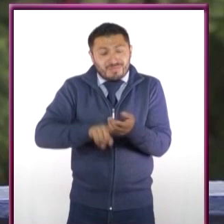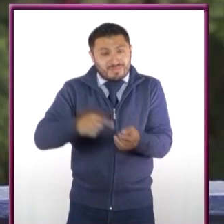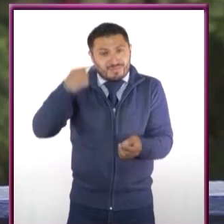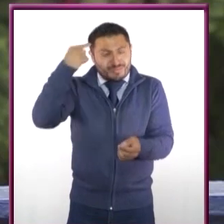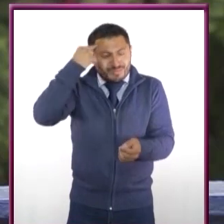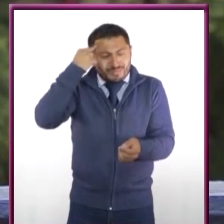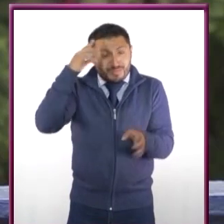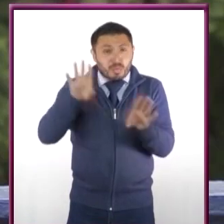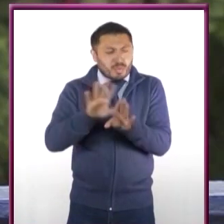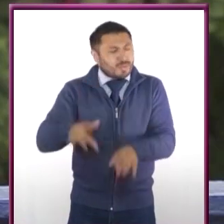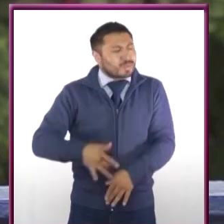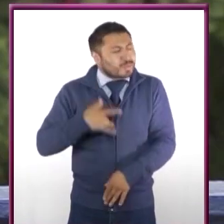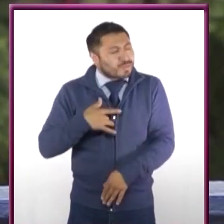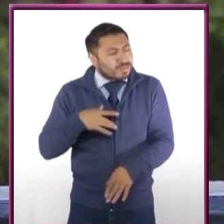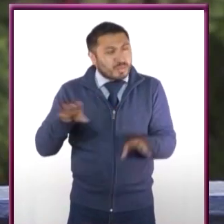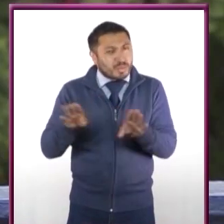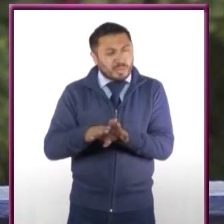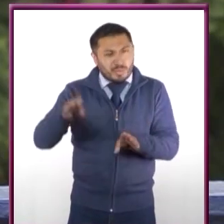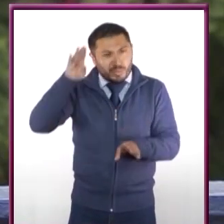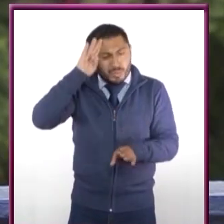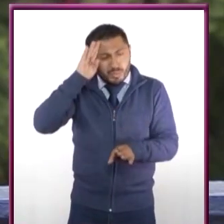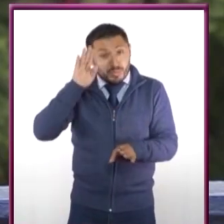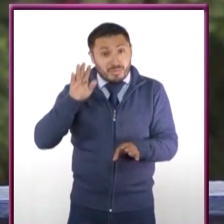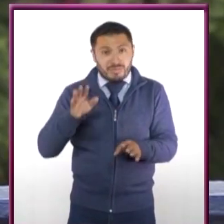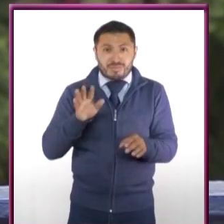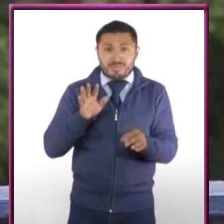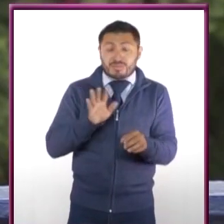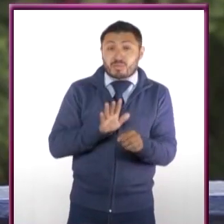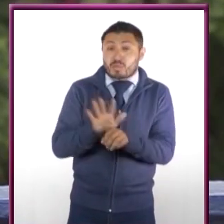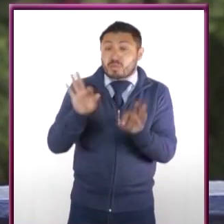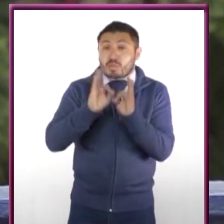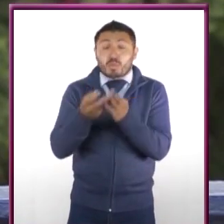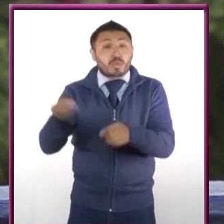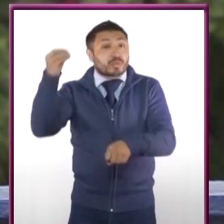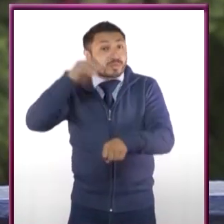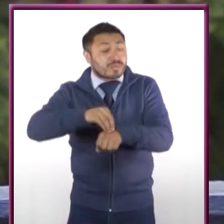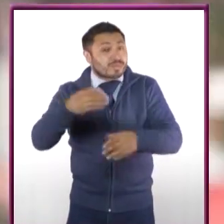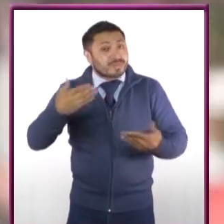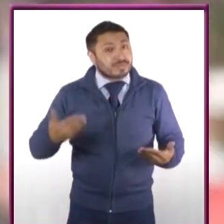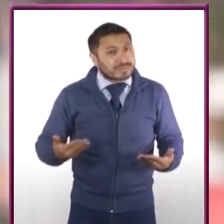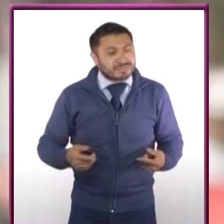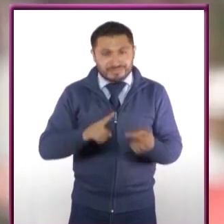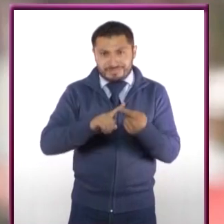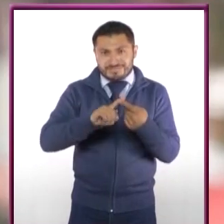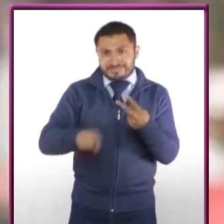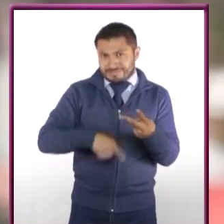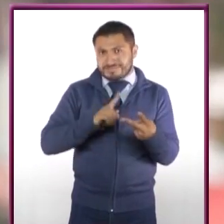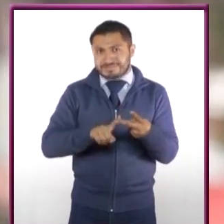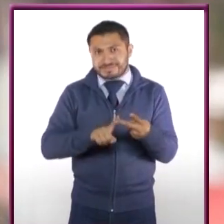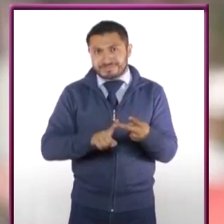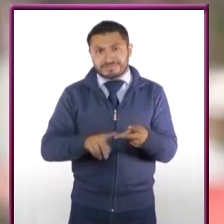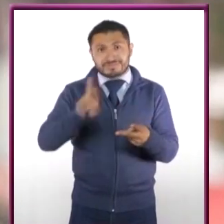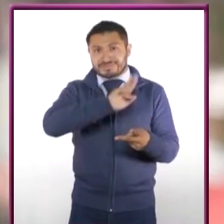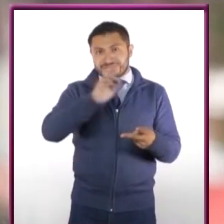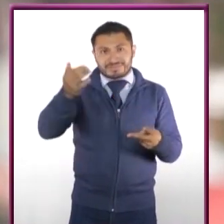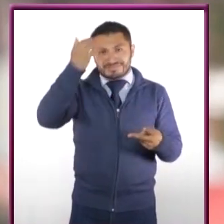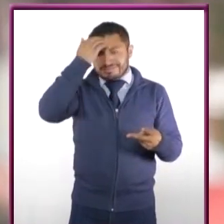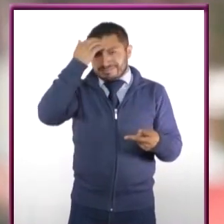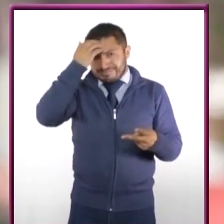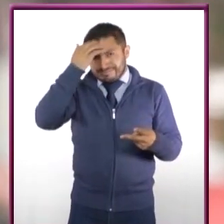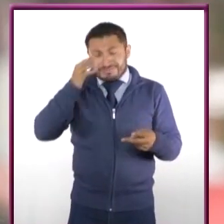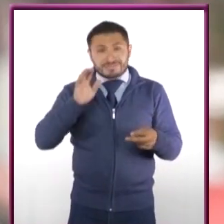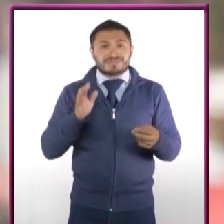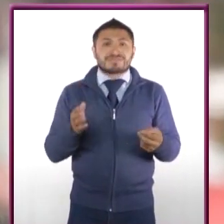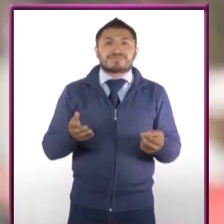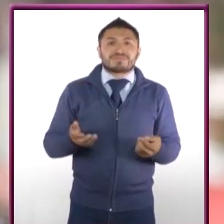ánimo, cómo nos sentimos, cómo pensamos y cómo nos comportamos. Número 2, reconocer